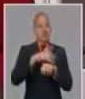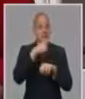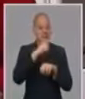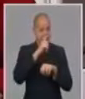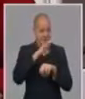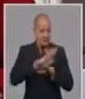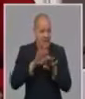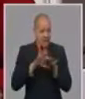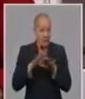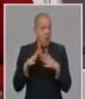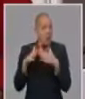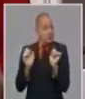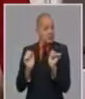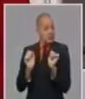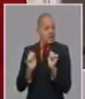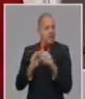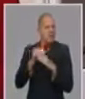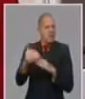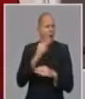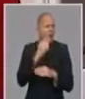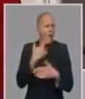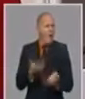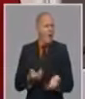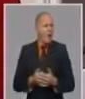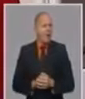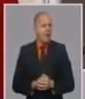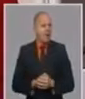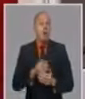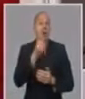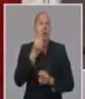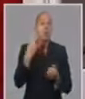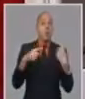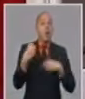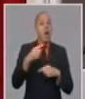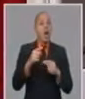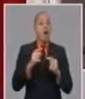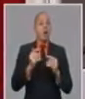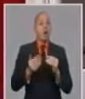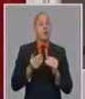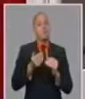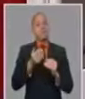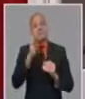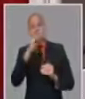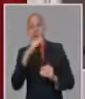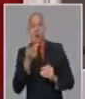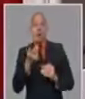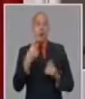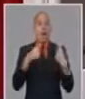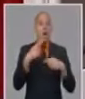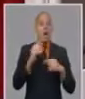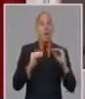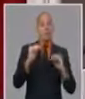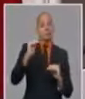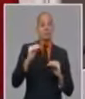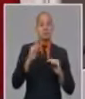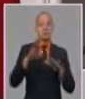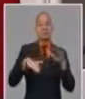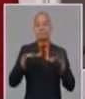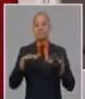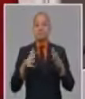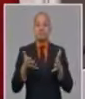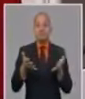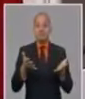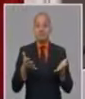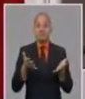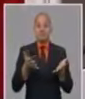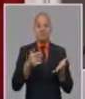ya está demostrado que se le pudieron mover algunas cifras, que se pudo estar un poco desbalanceado. Entonces, eso lo